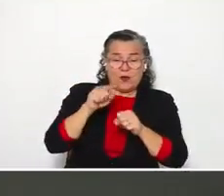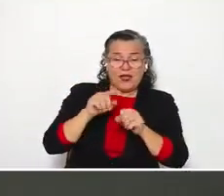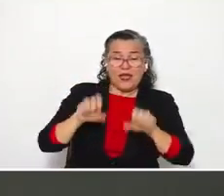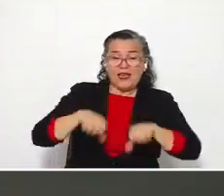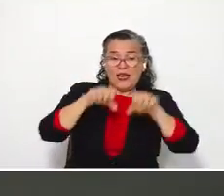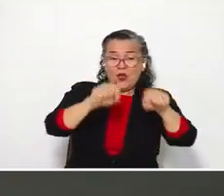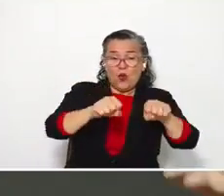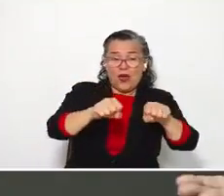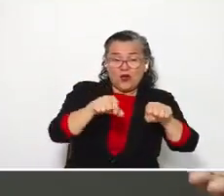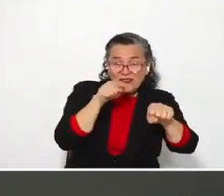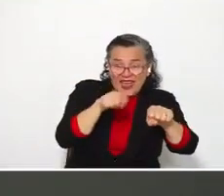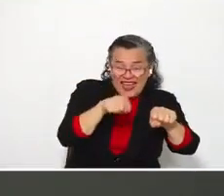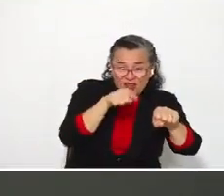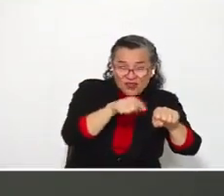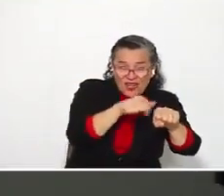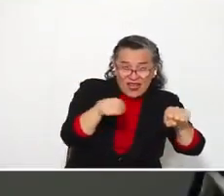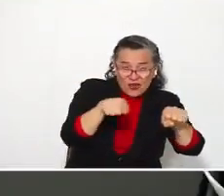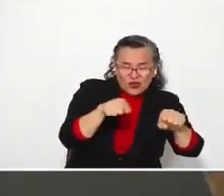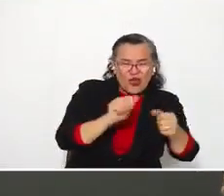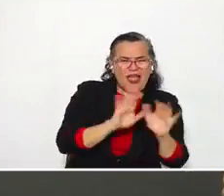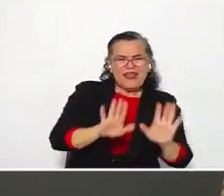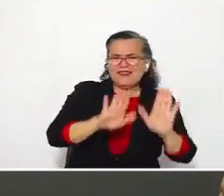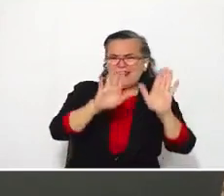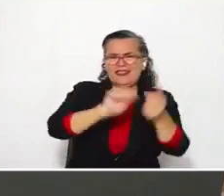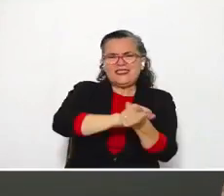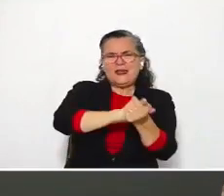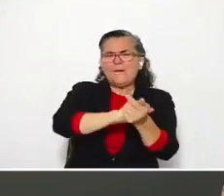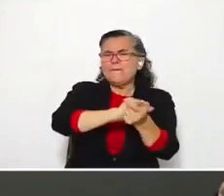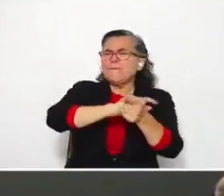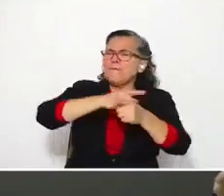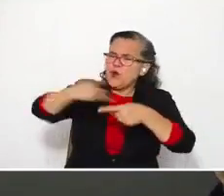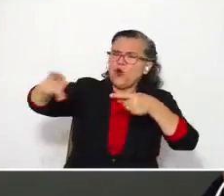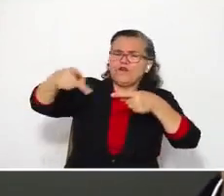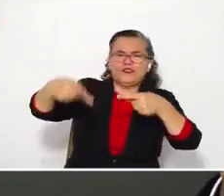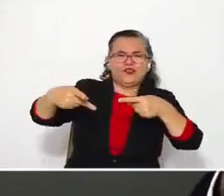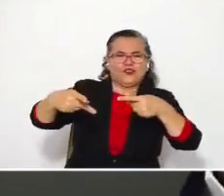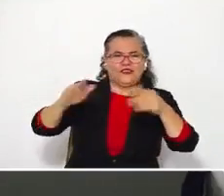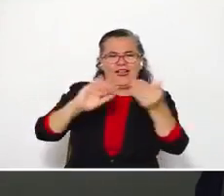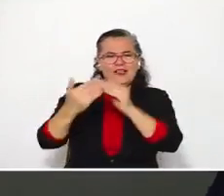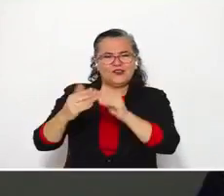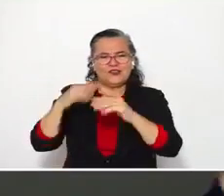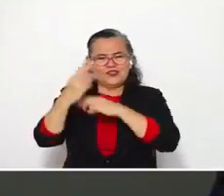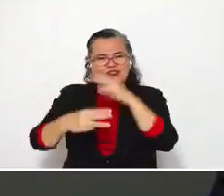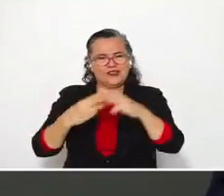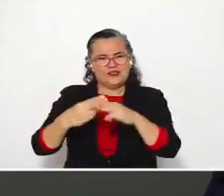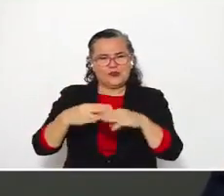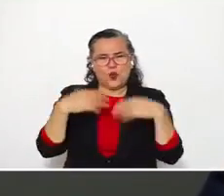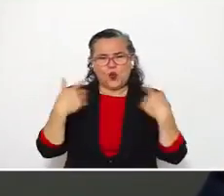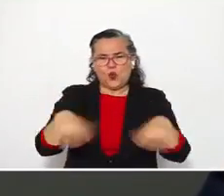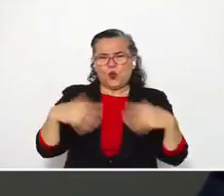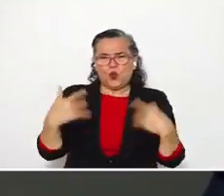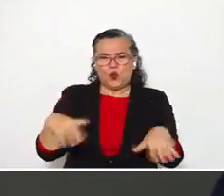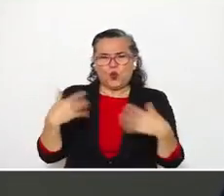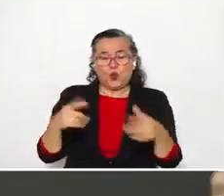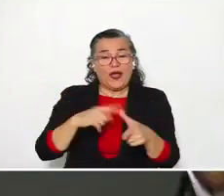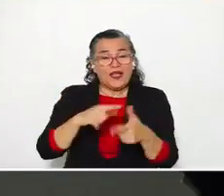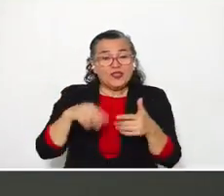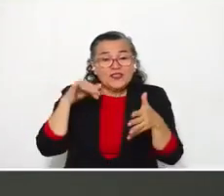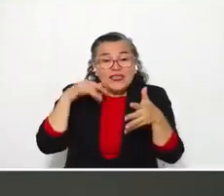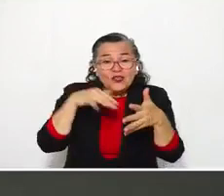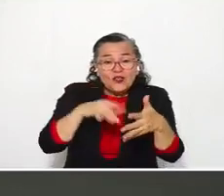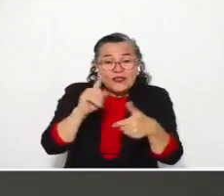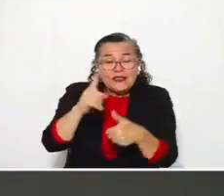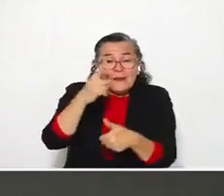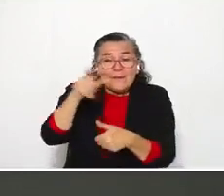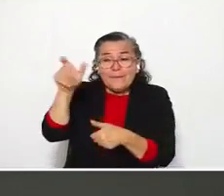convertían en excelentes profesionales y ciudadanos del mundo. Entonces, hubo estudiantes que era la